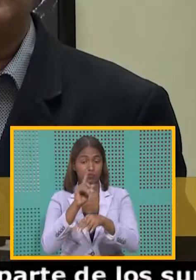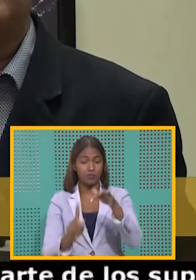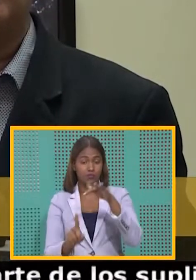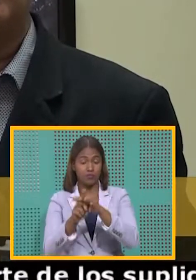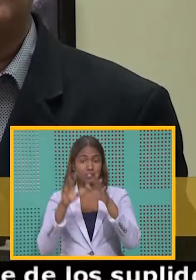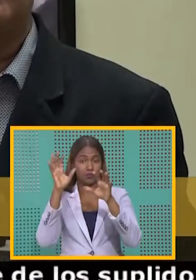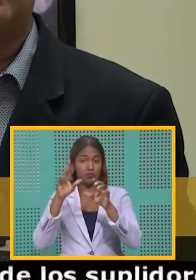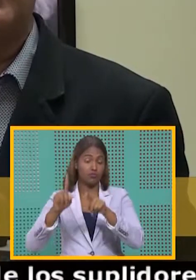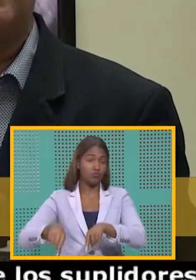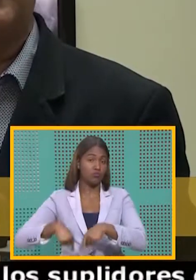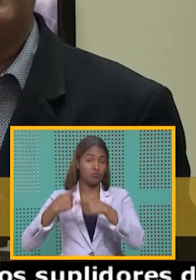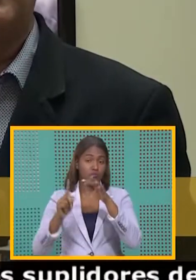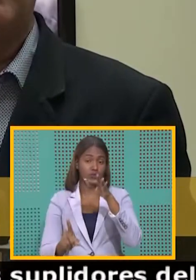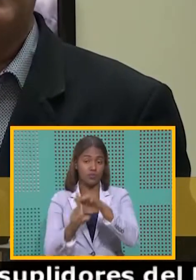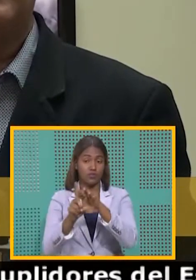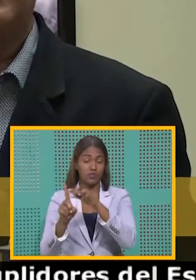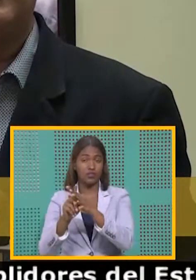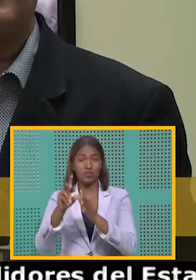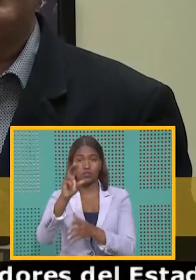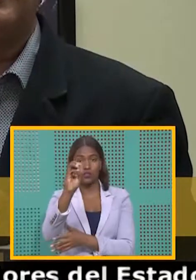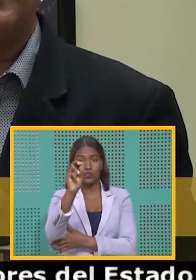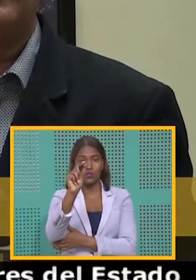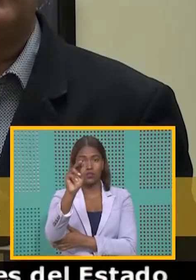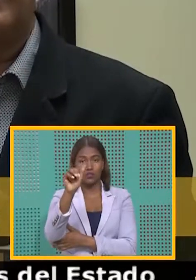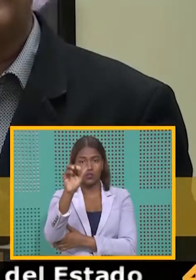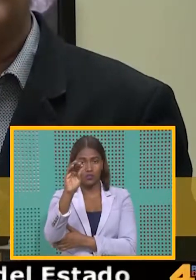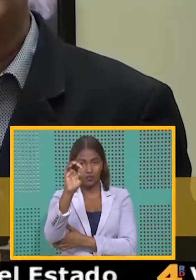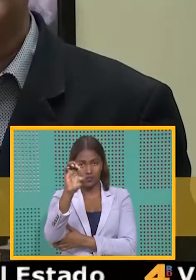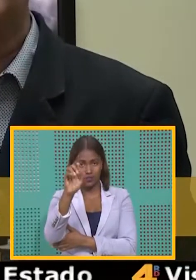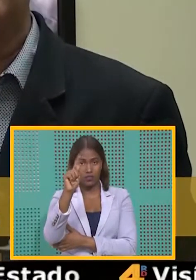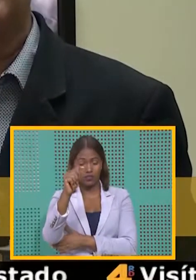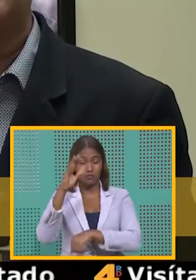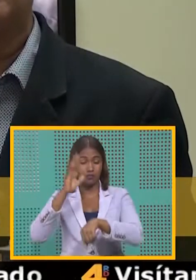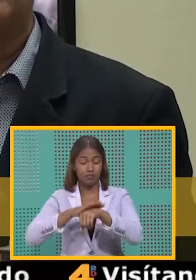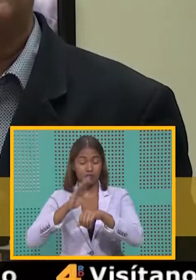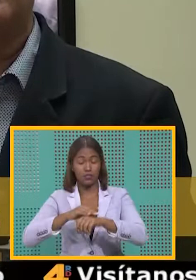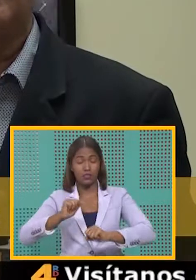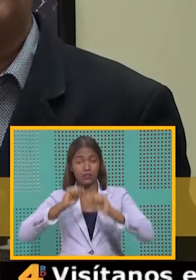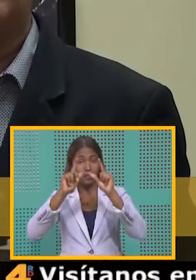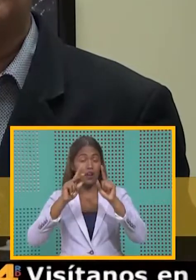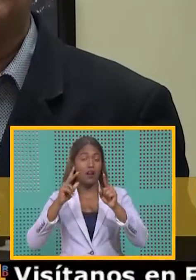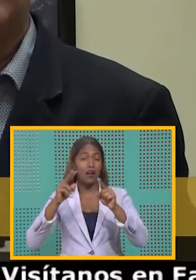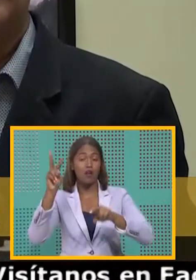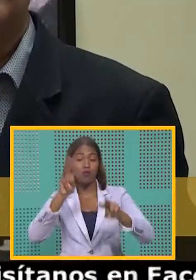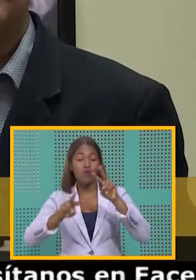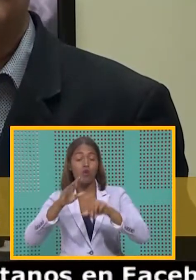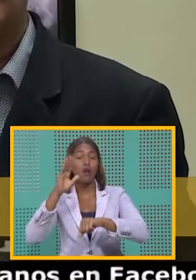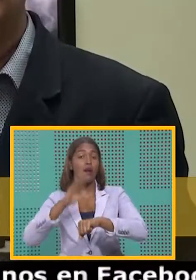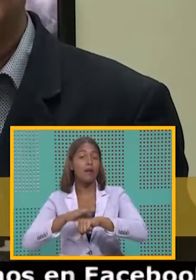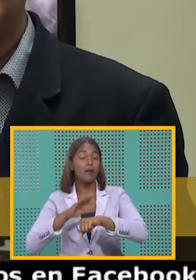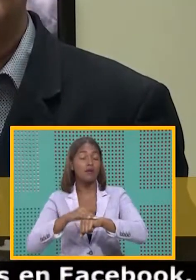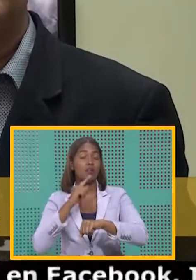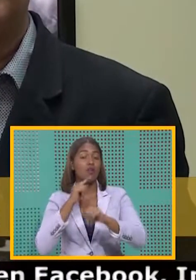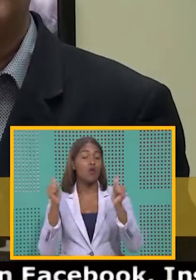precipitaciones que han estado ocurriendo, la UNAME mantiene alertas meteorológicas y avisos